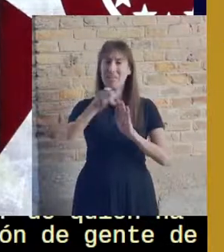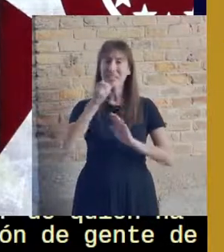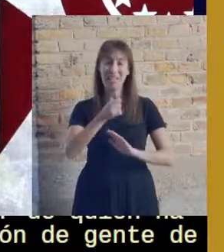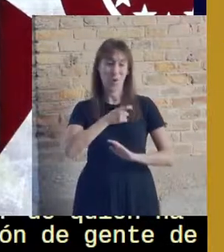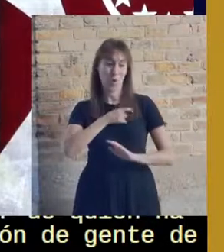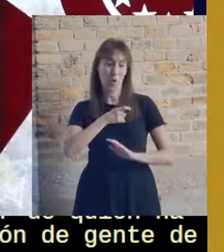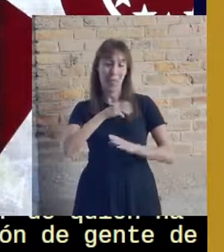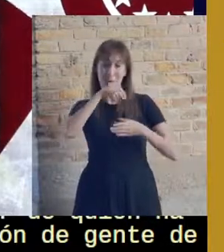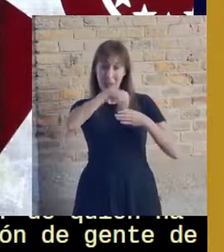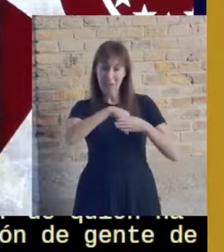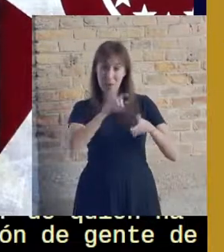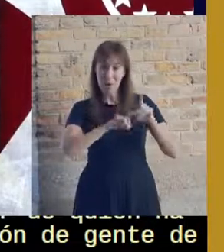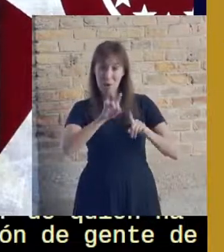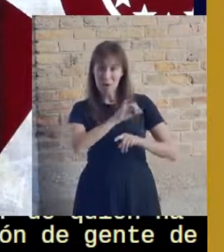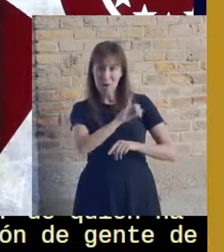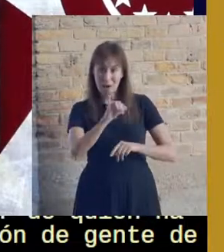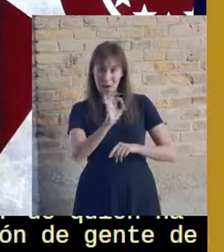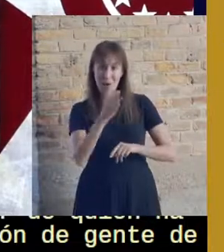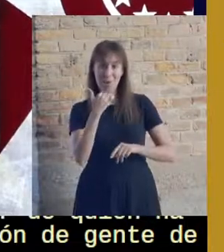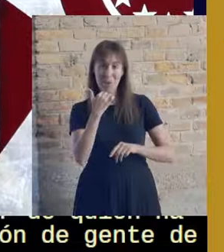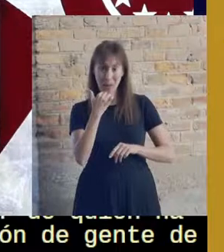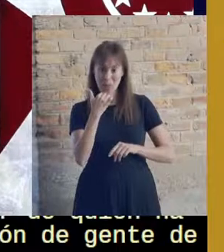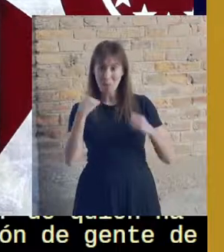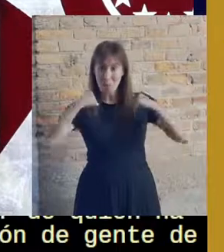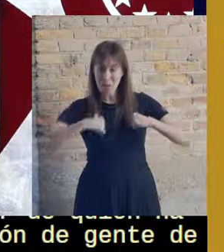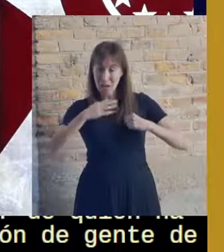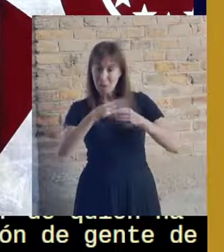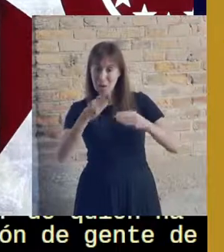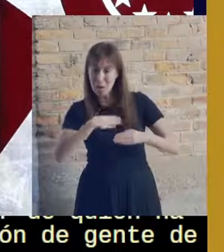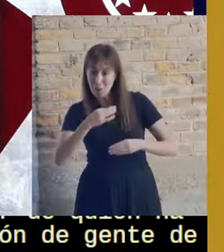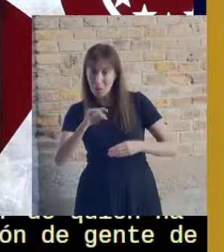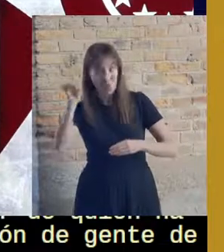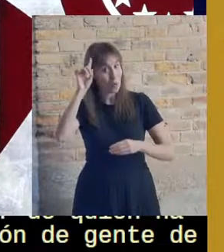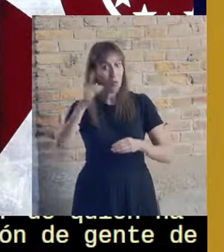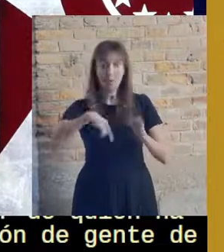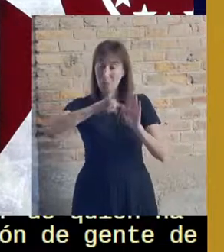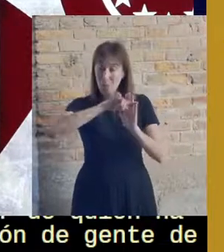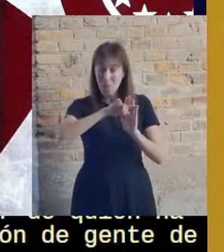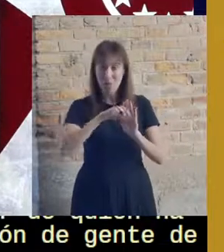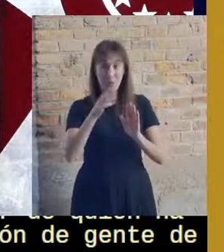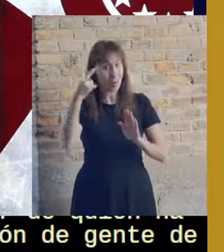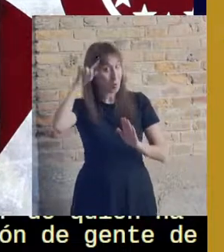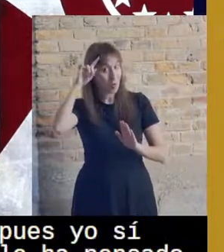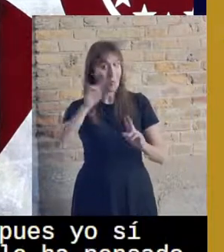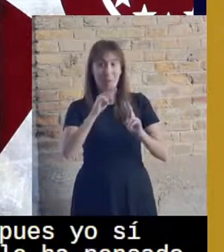los compañeros Sí porque además no habíamos caído creo que nadie lo ha